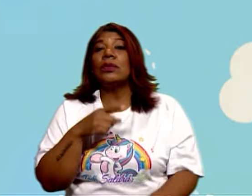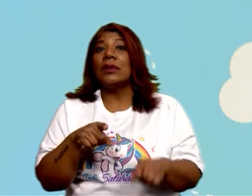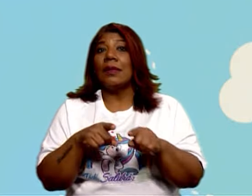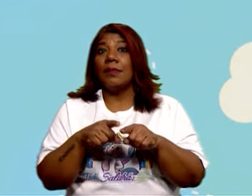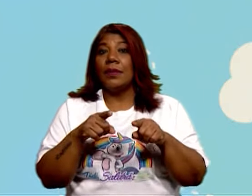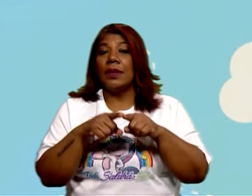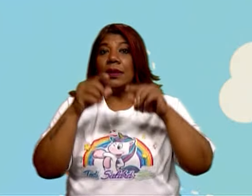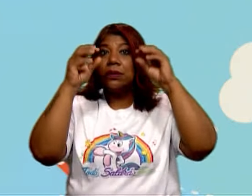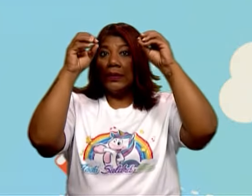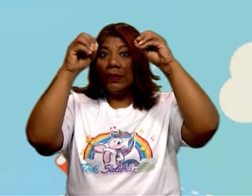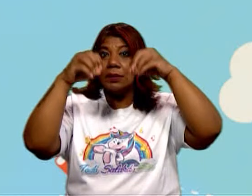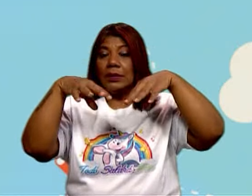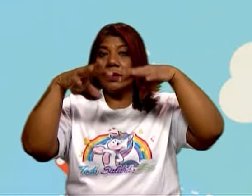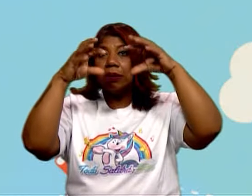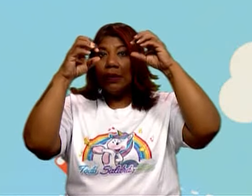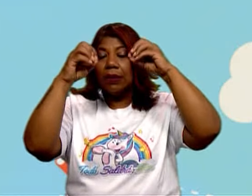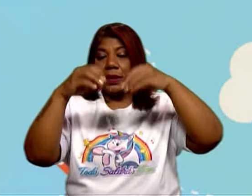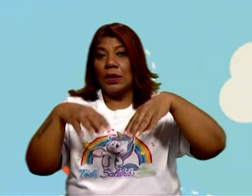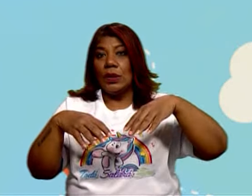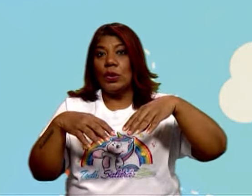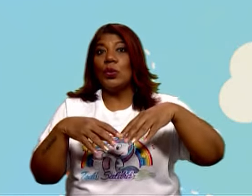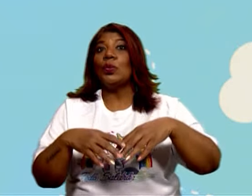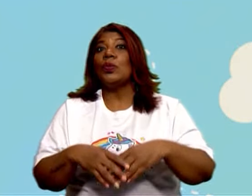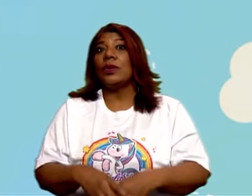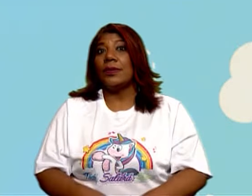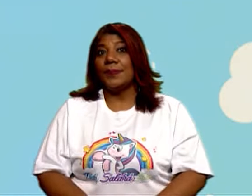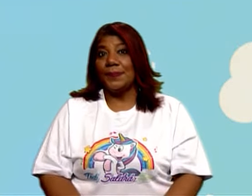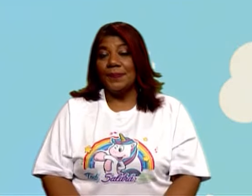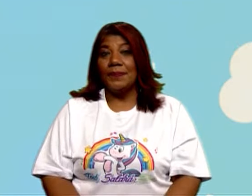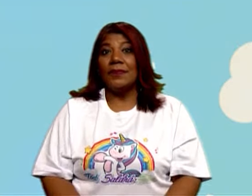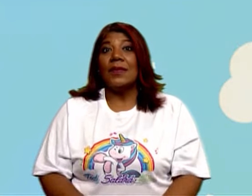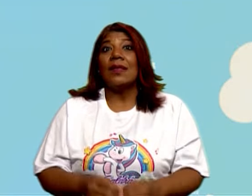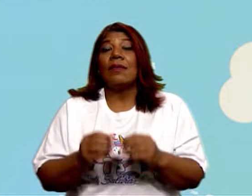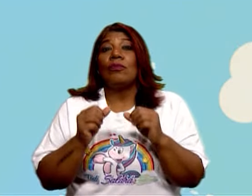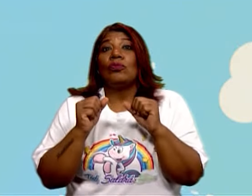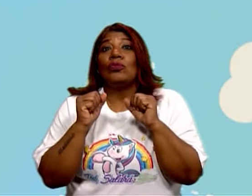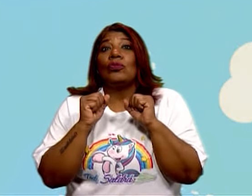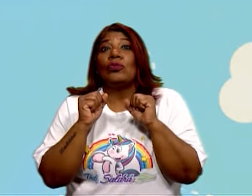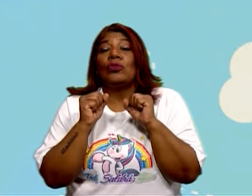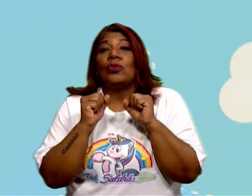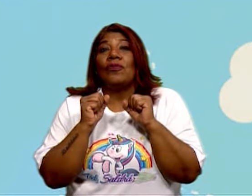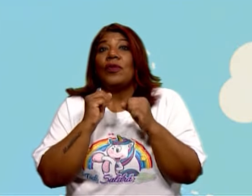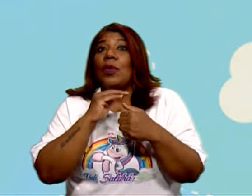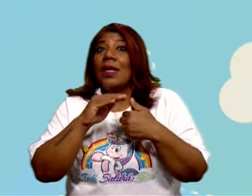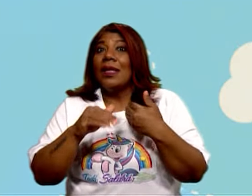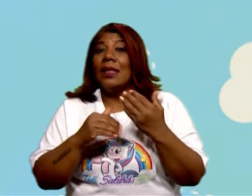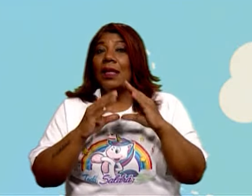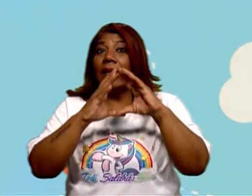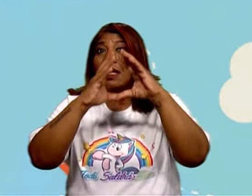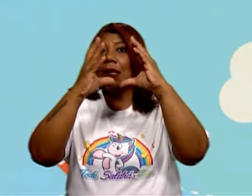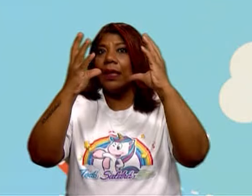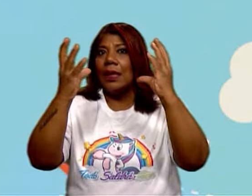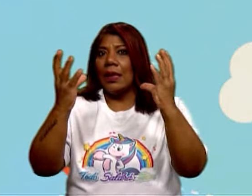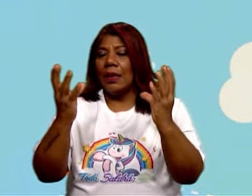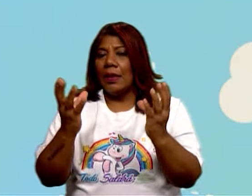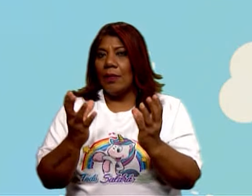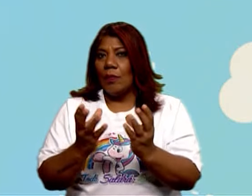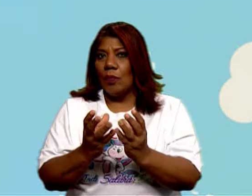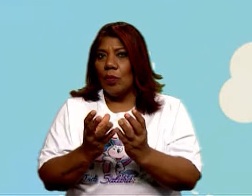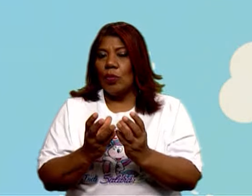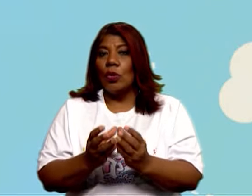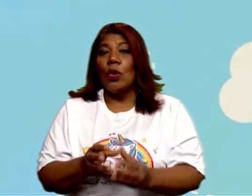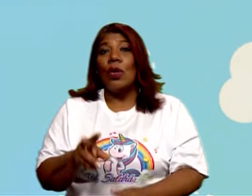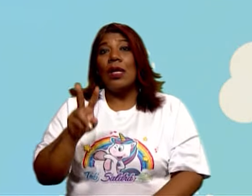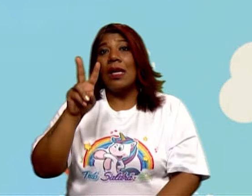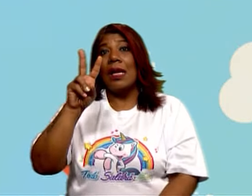húmedos, continentales y fríos polares. La vegetación es el conjunto de especies vegetales que cubren